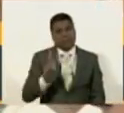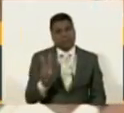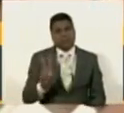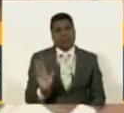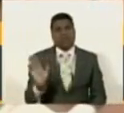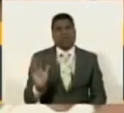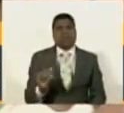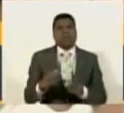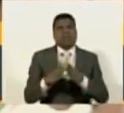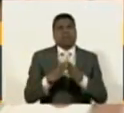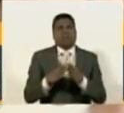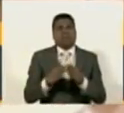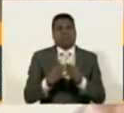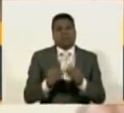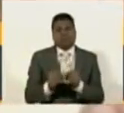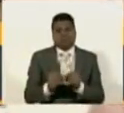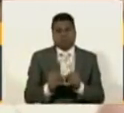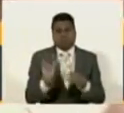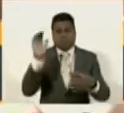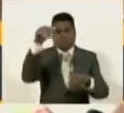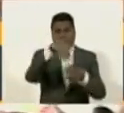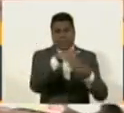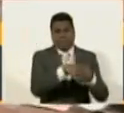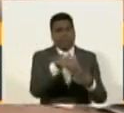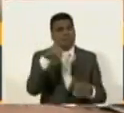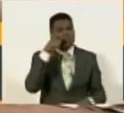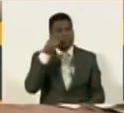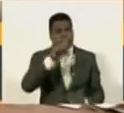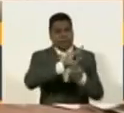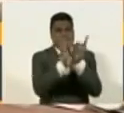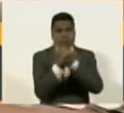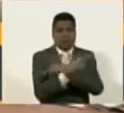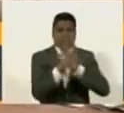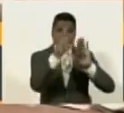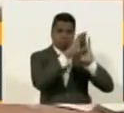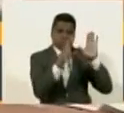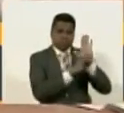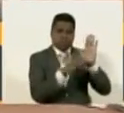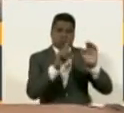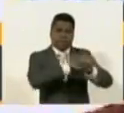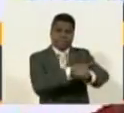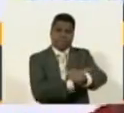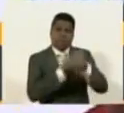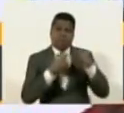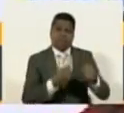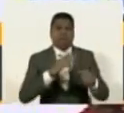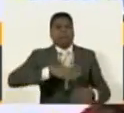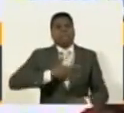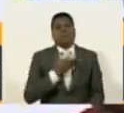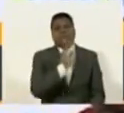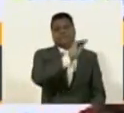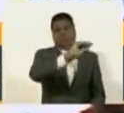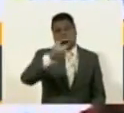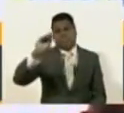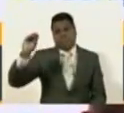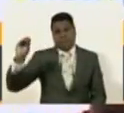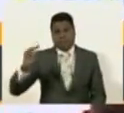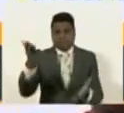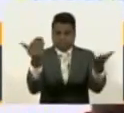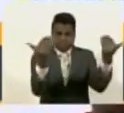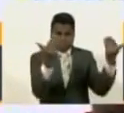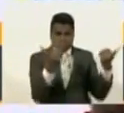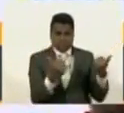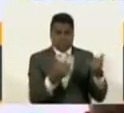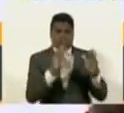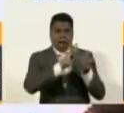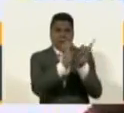depositario del poder constituyente originario, en ejercicio de dicho poder, puede convocar una Asamblea